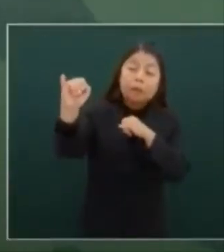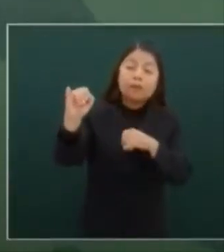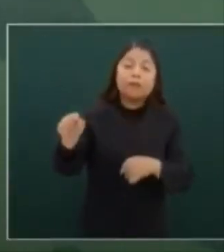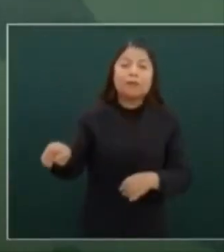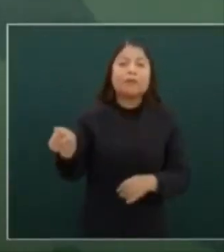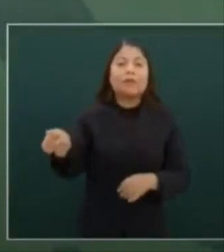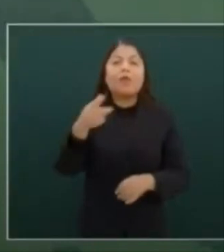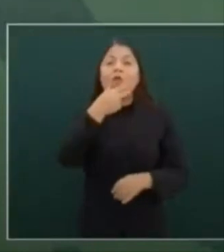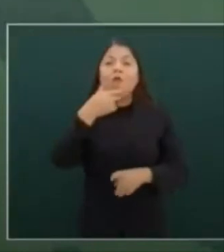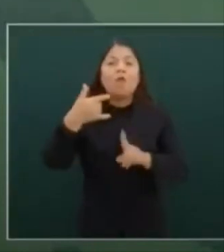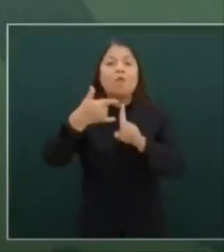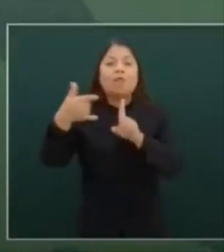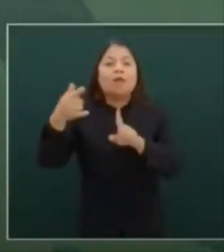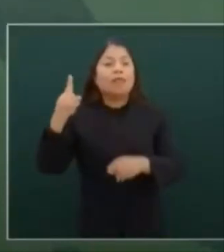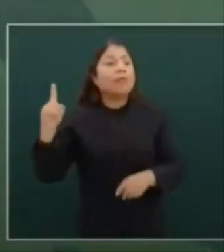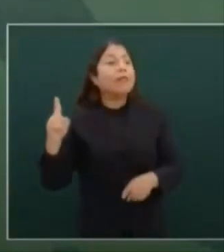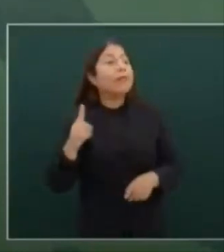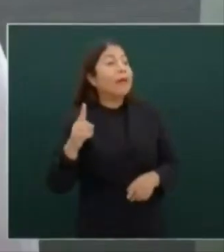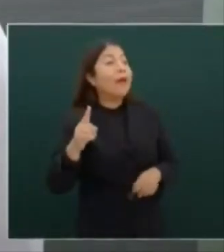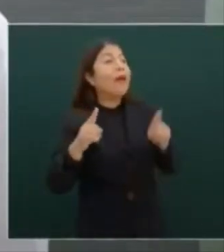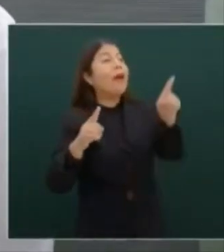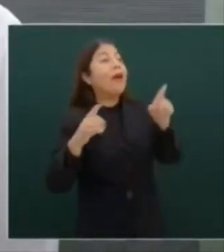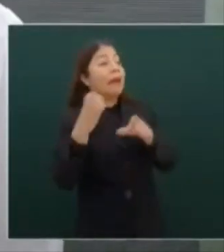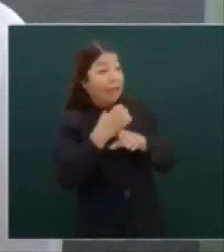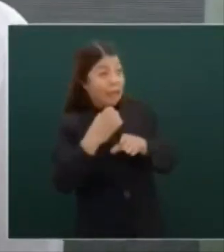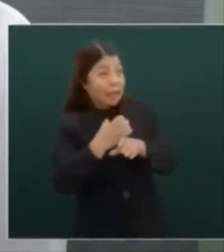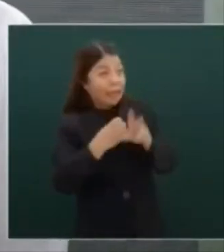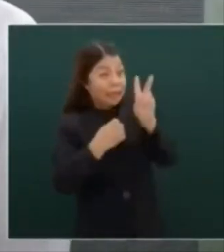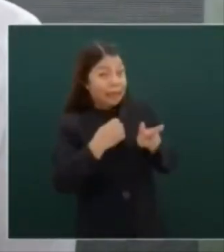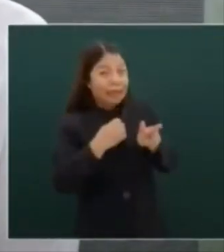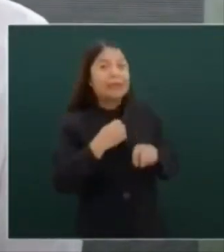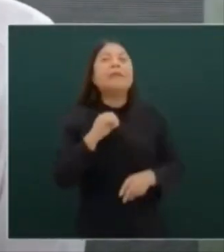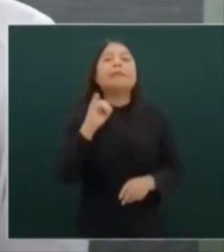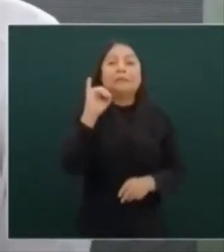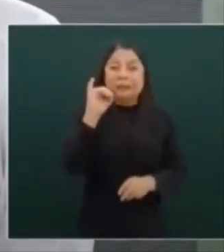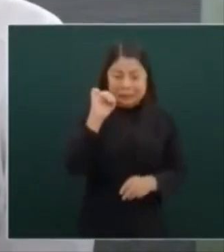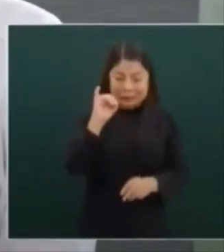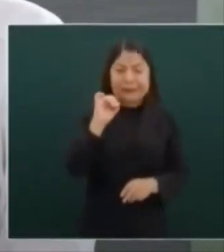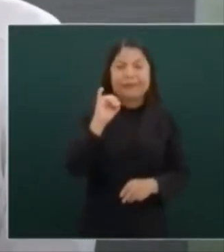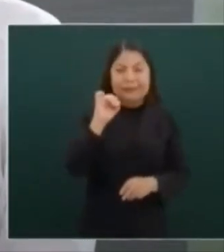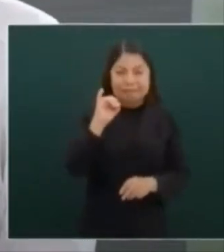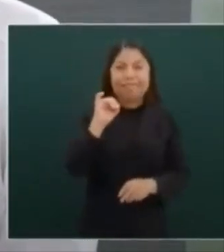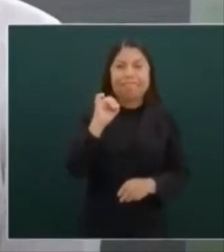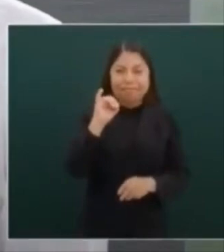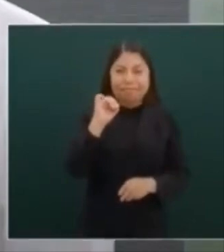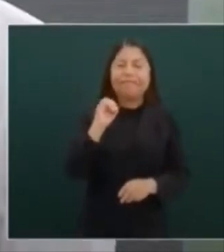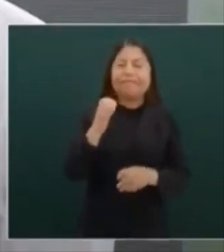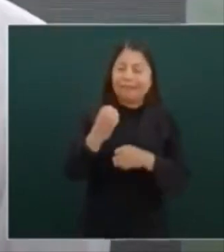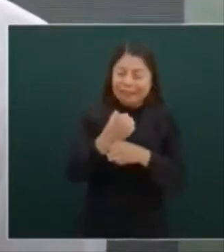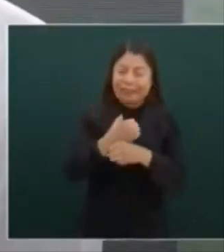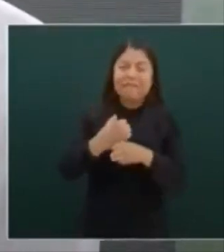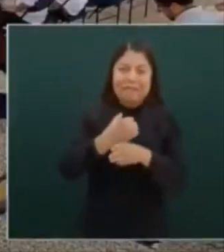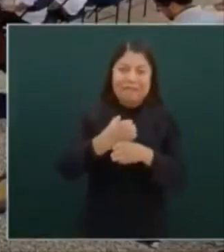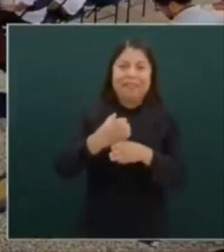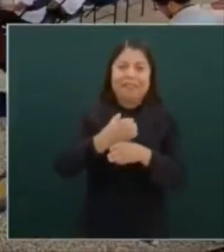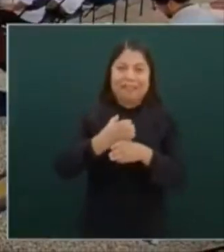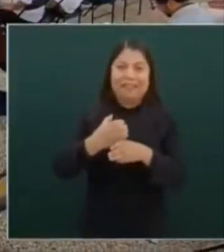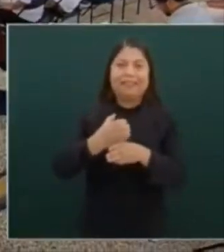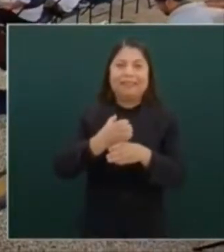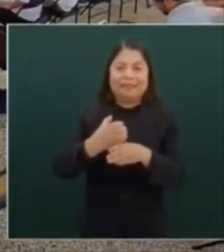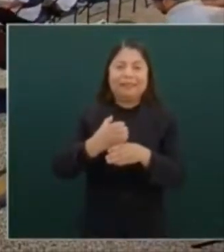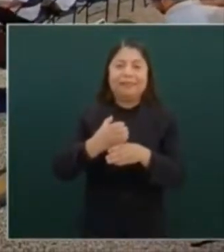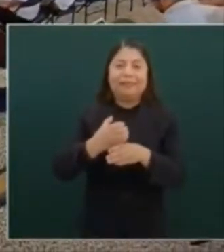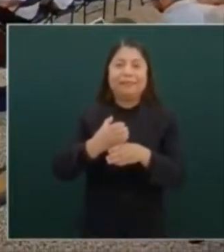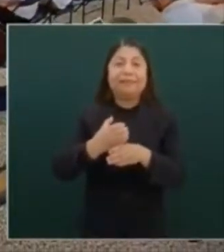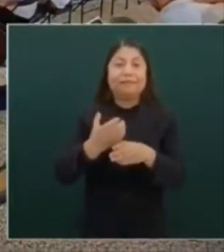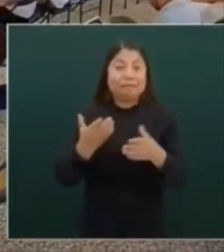grita, el café, ¿verdad? Sí, le digo, el café. O